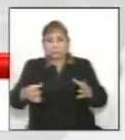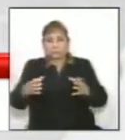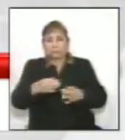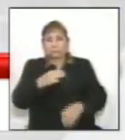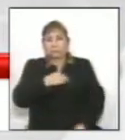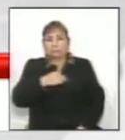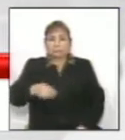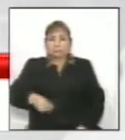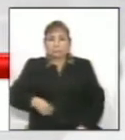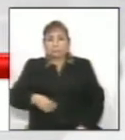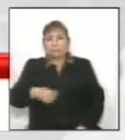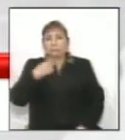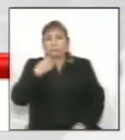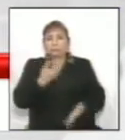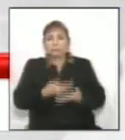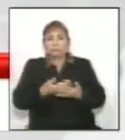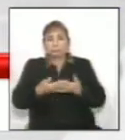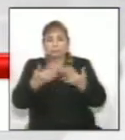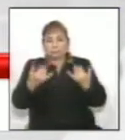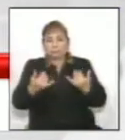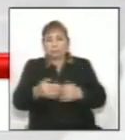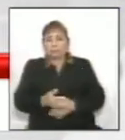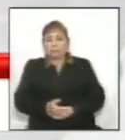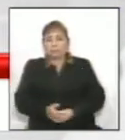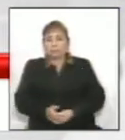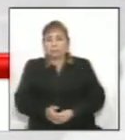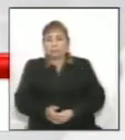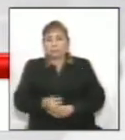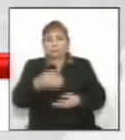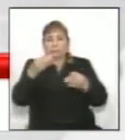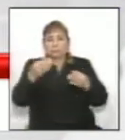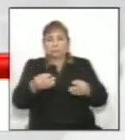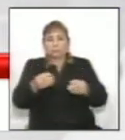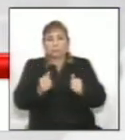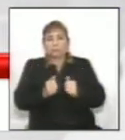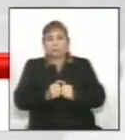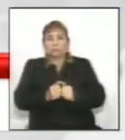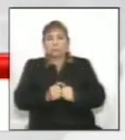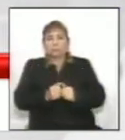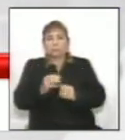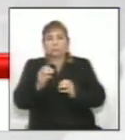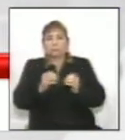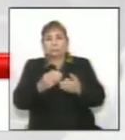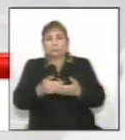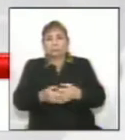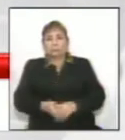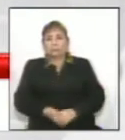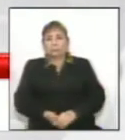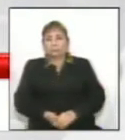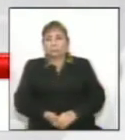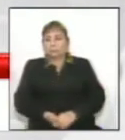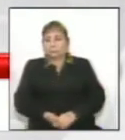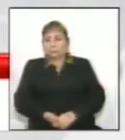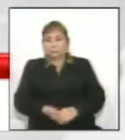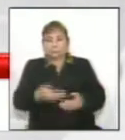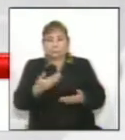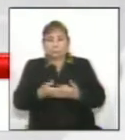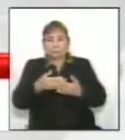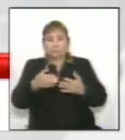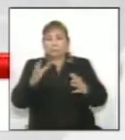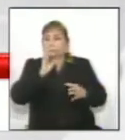Ministros nos habla hoy del sinceramiento de las cifras. Y a que hablamos de